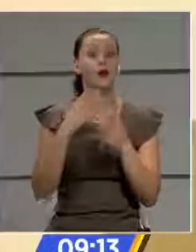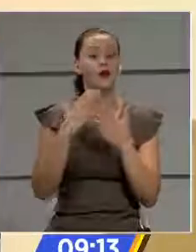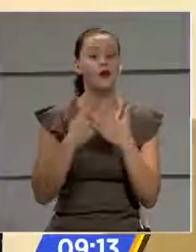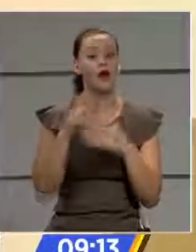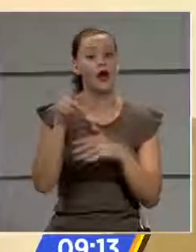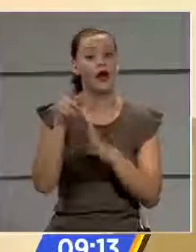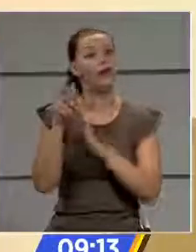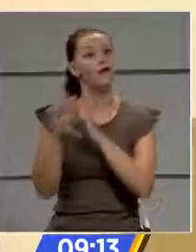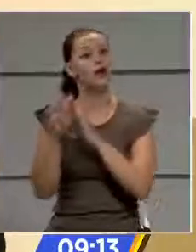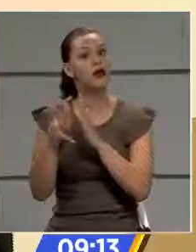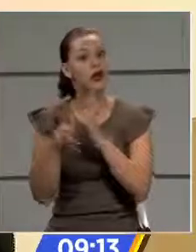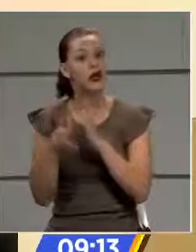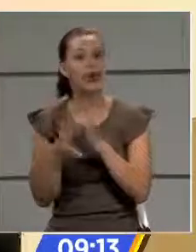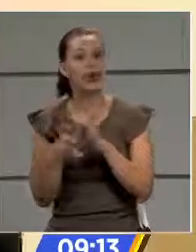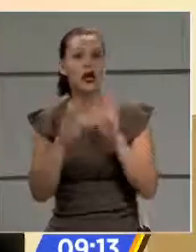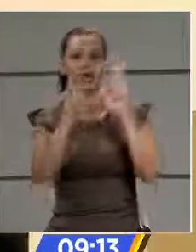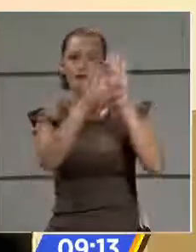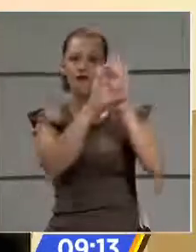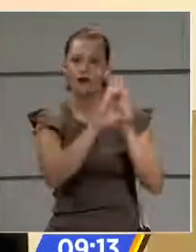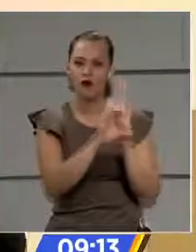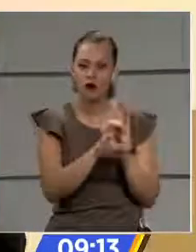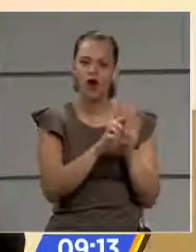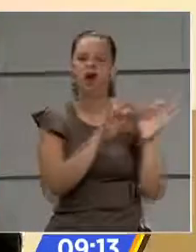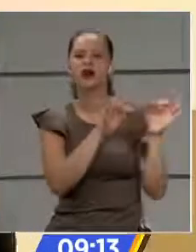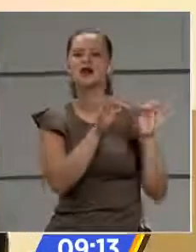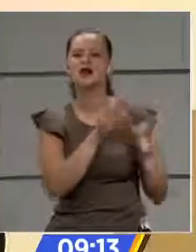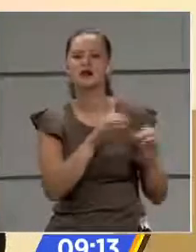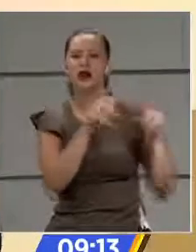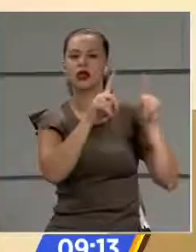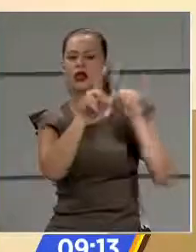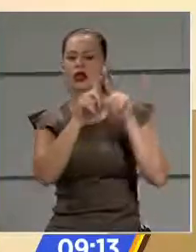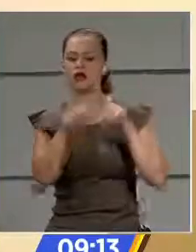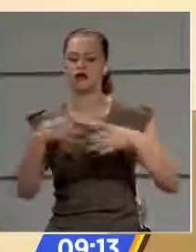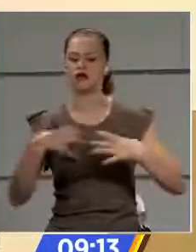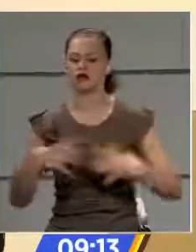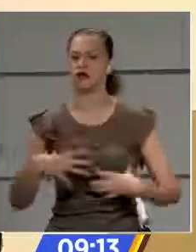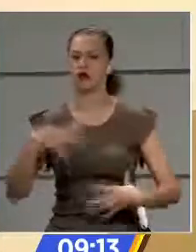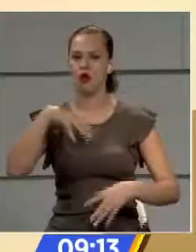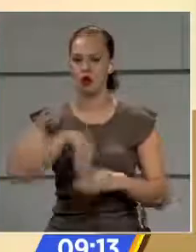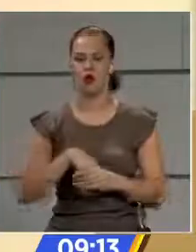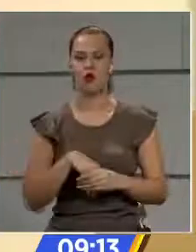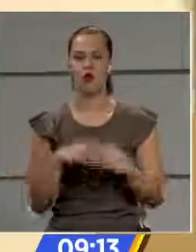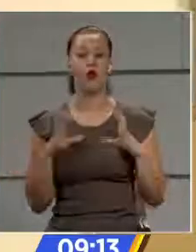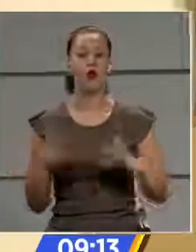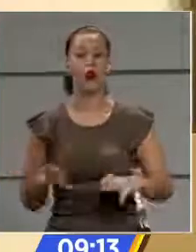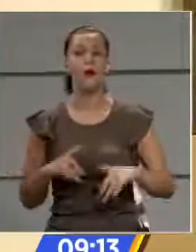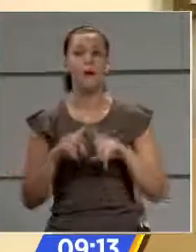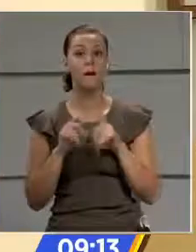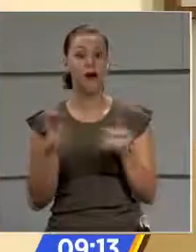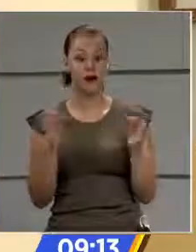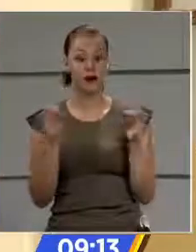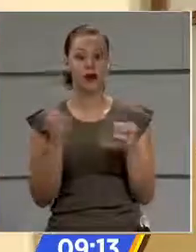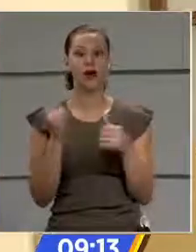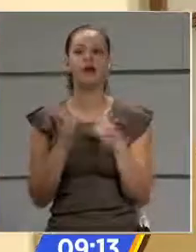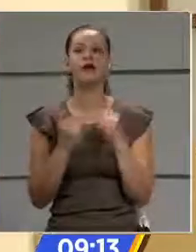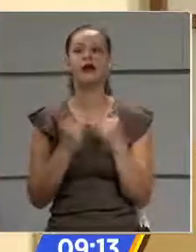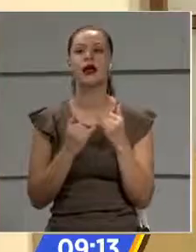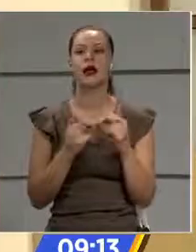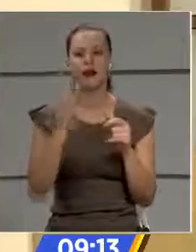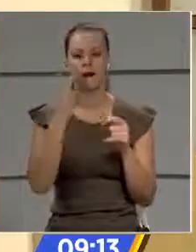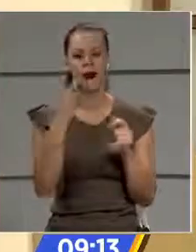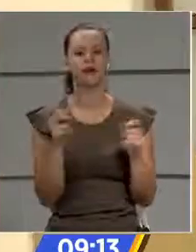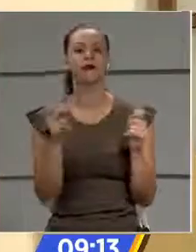vimos tanto las imágenes y la explicación de diferentes órganos de nuestro cuerpo, pero aquí al final entonces les estamos